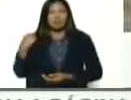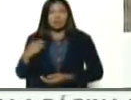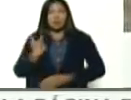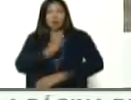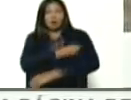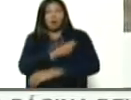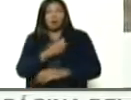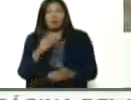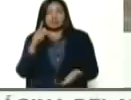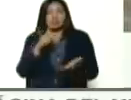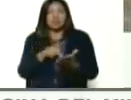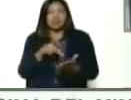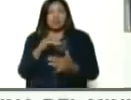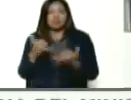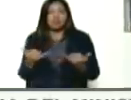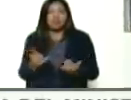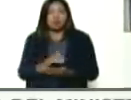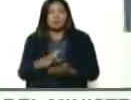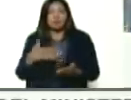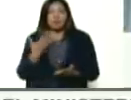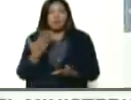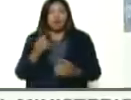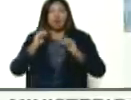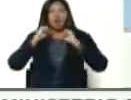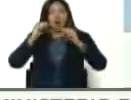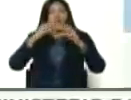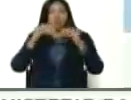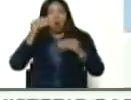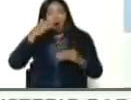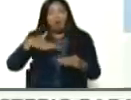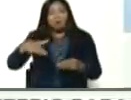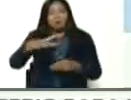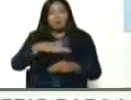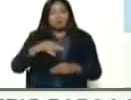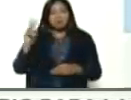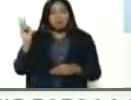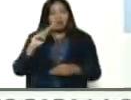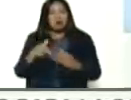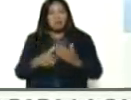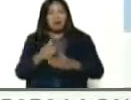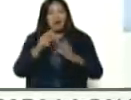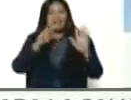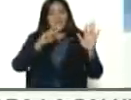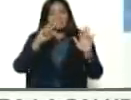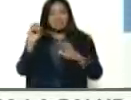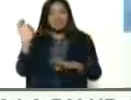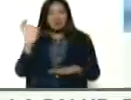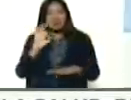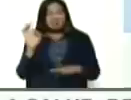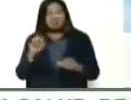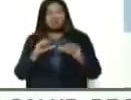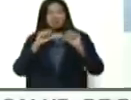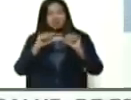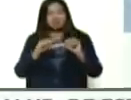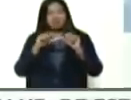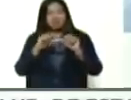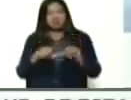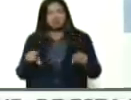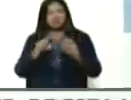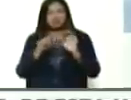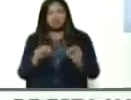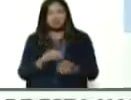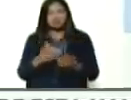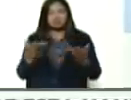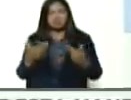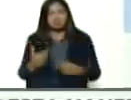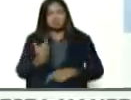seguir llegando vacunas para poderlo curar a toda la población venezolana más del 70% de las personas como usted lo ha señalado presidentes van a